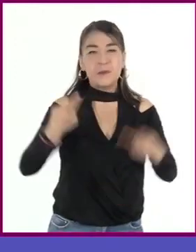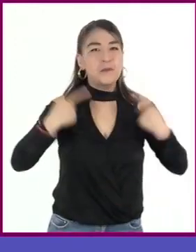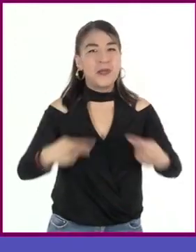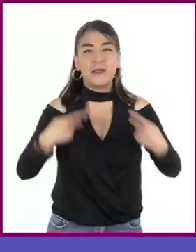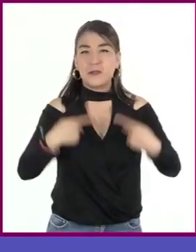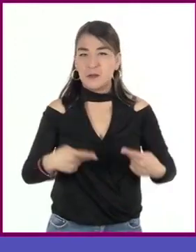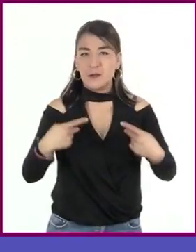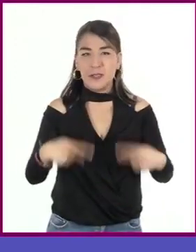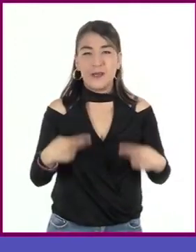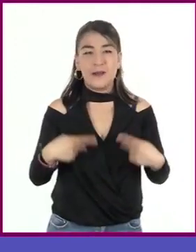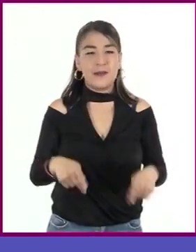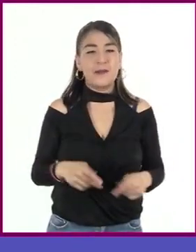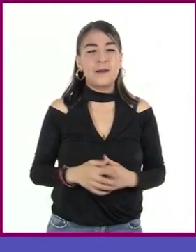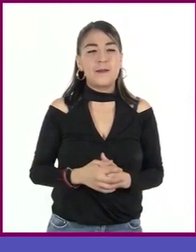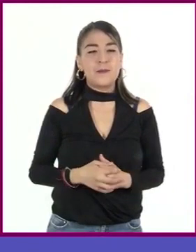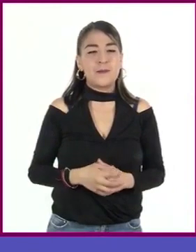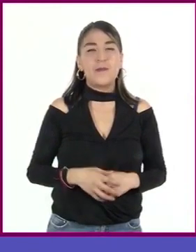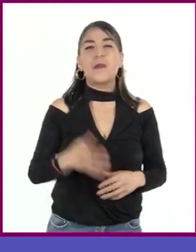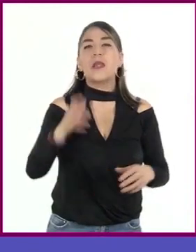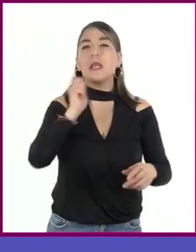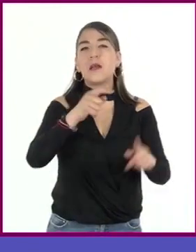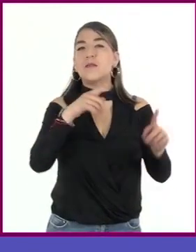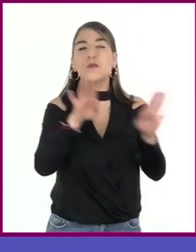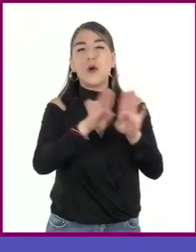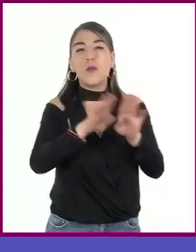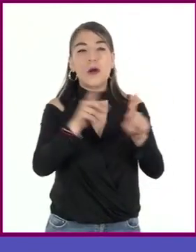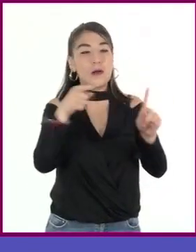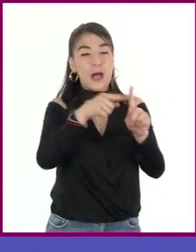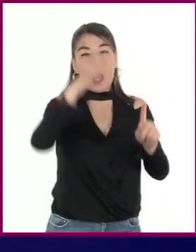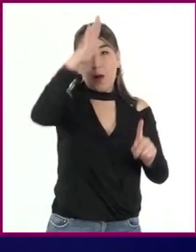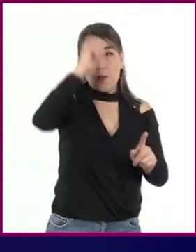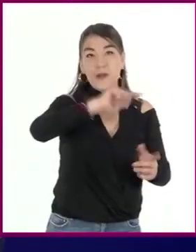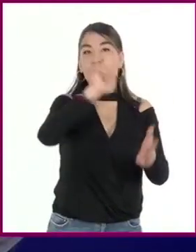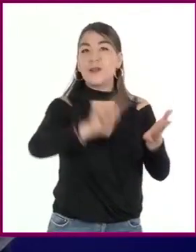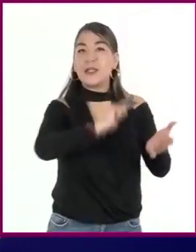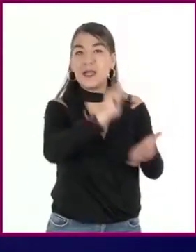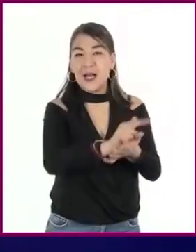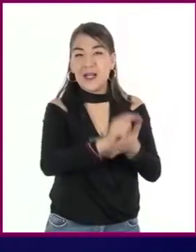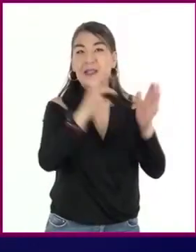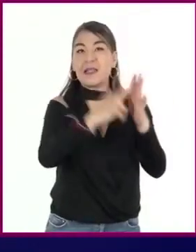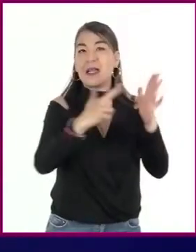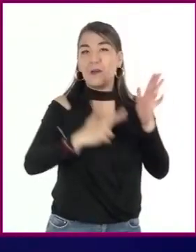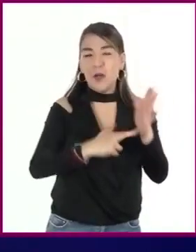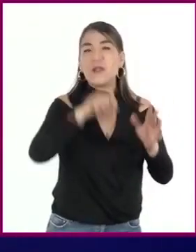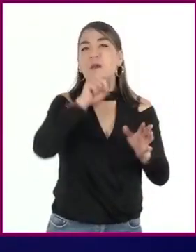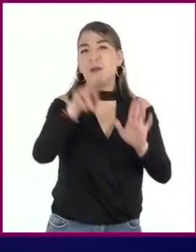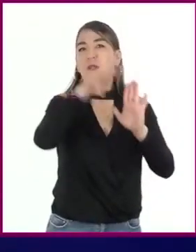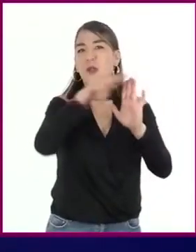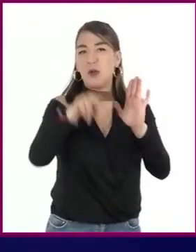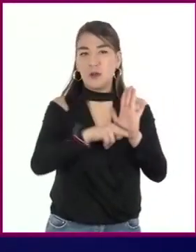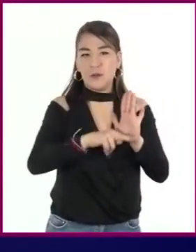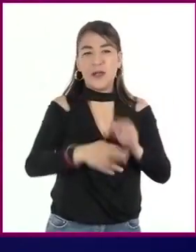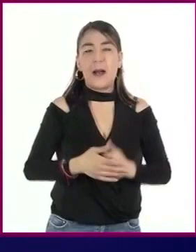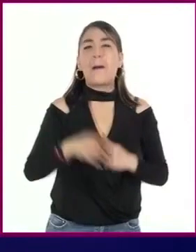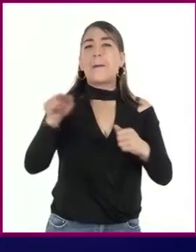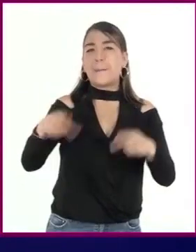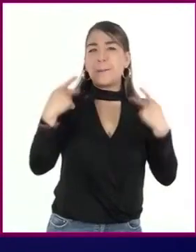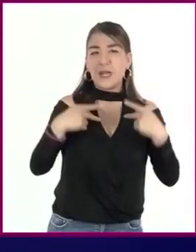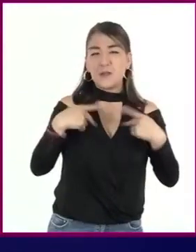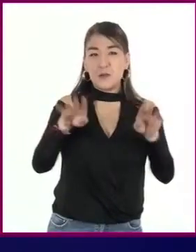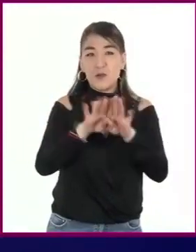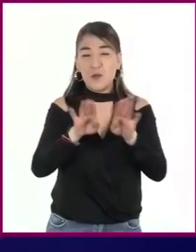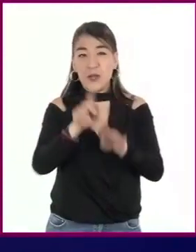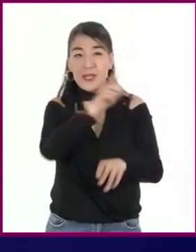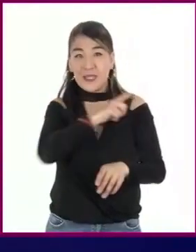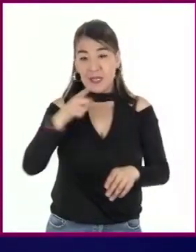Está basado en alguna ley, reglamento o norma. O sea que las 2 personas que hacen el contrato tienen que estar